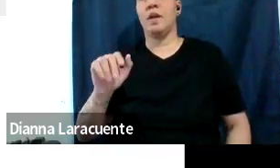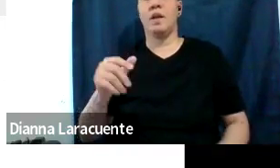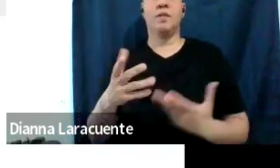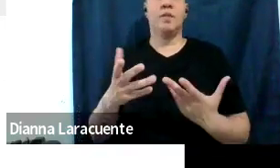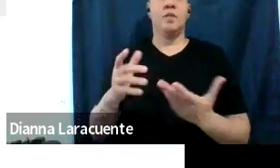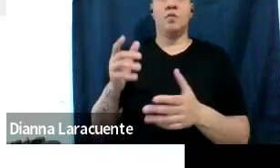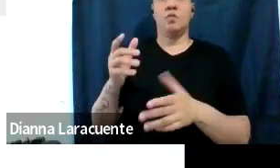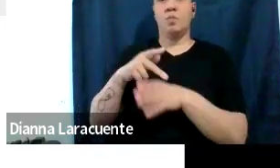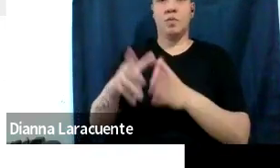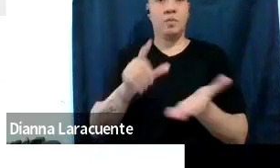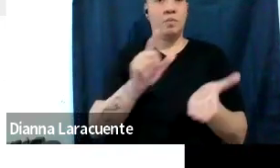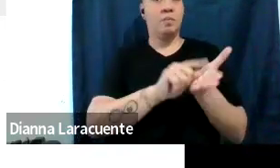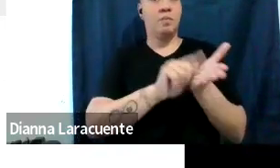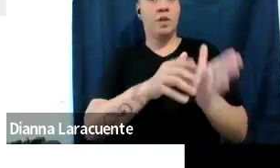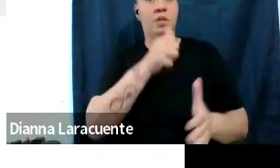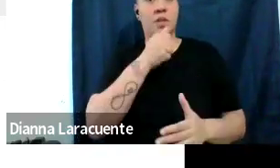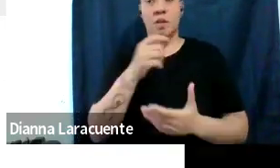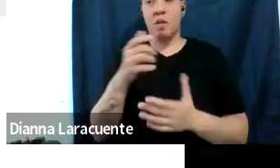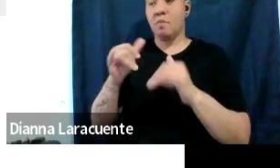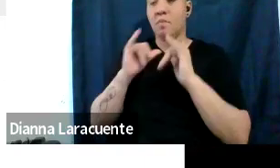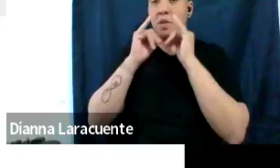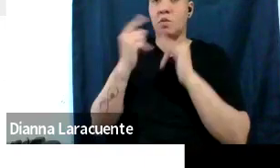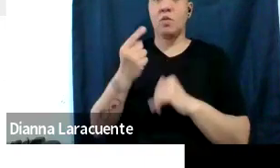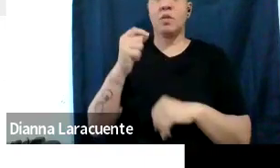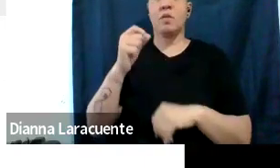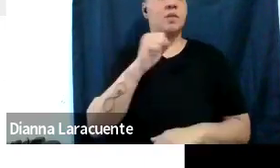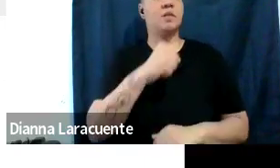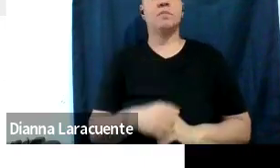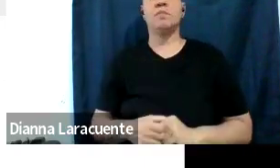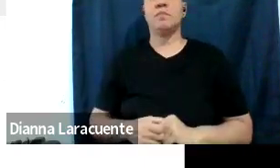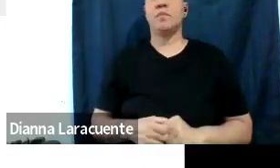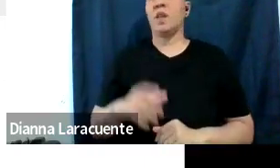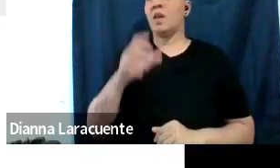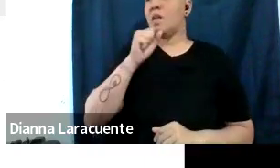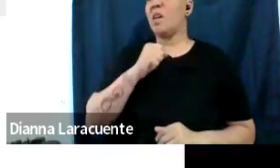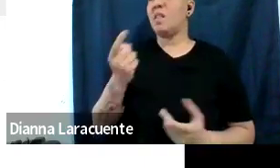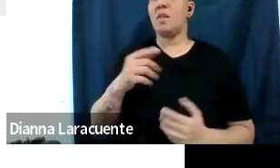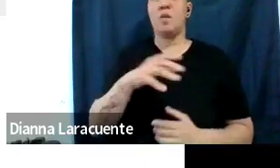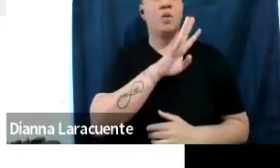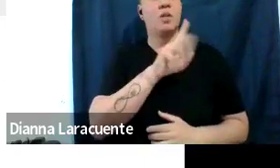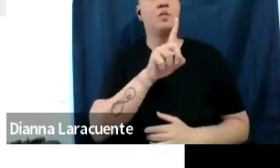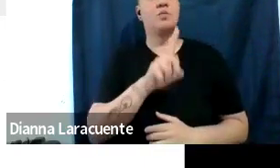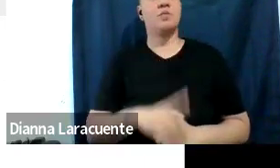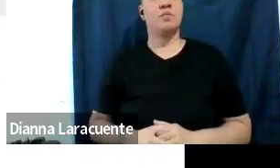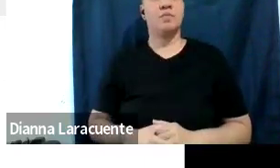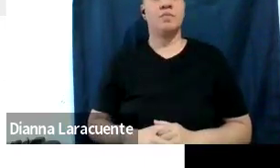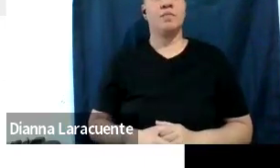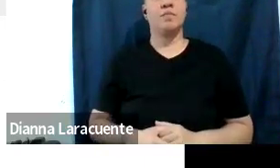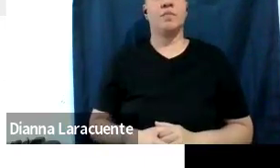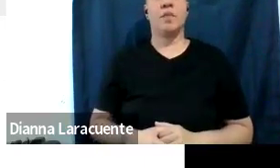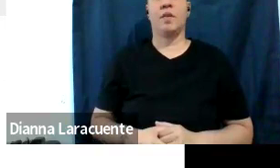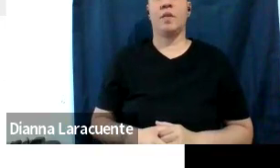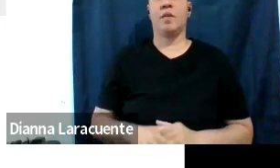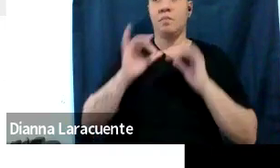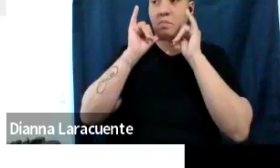periodista. ¿Ha estado preso alguna vez? Sí. No, ¿qué edad tiene? 41 años. ¿Ha estado preso alguna vez?